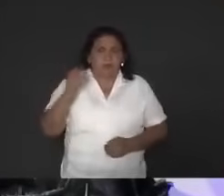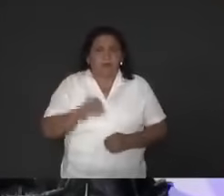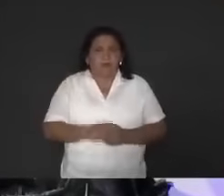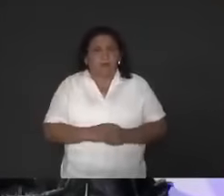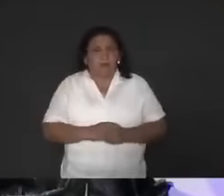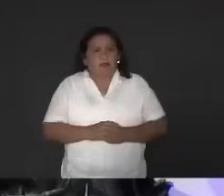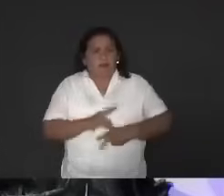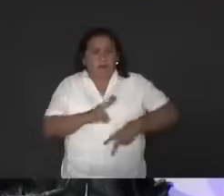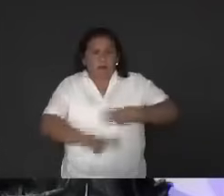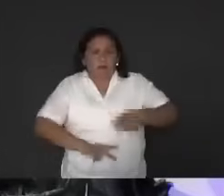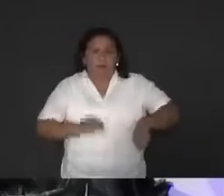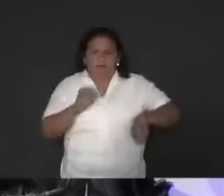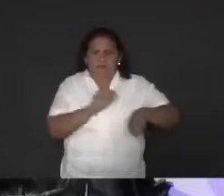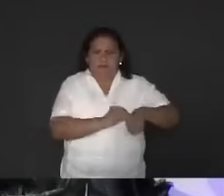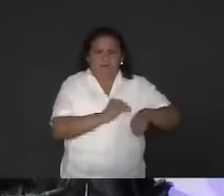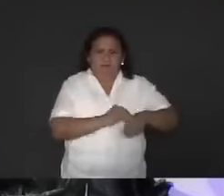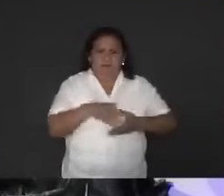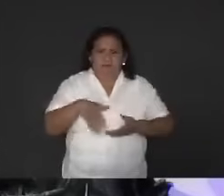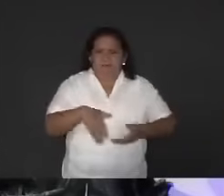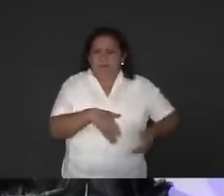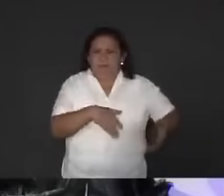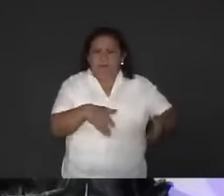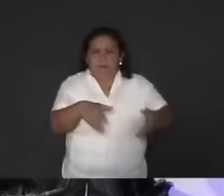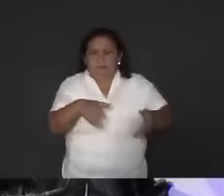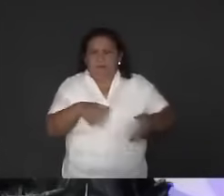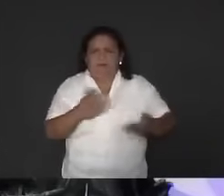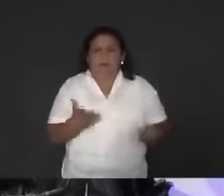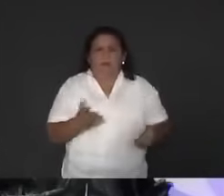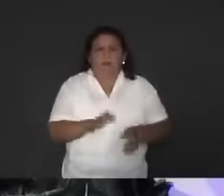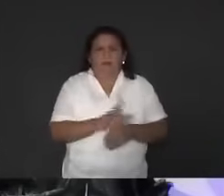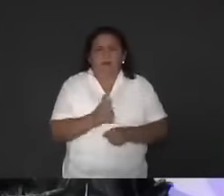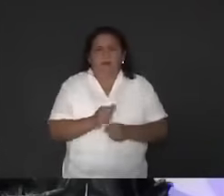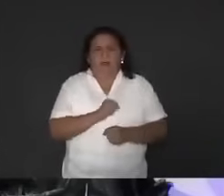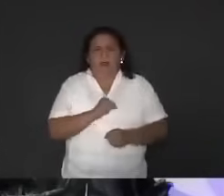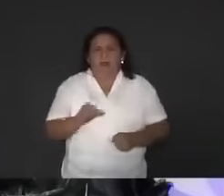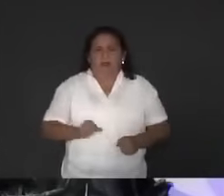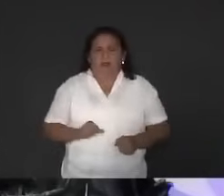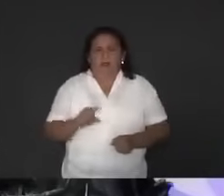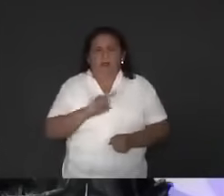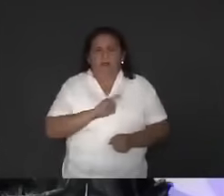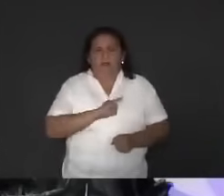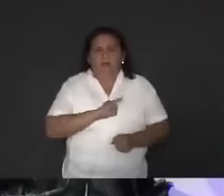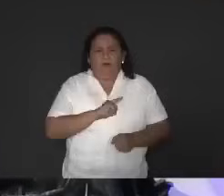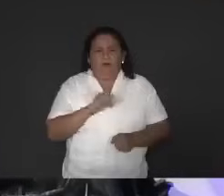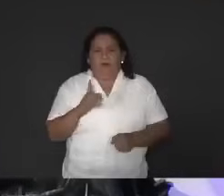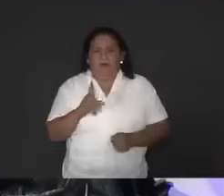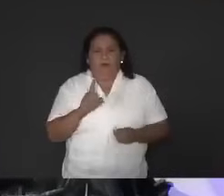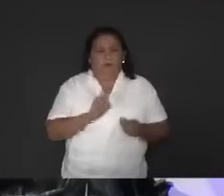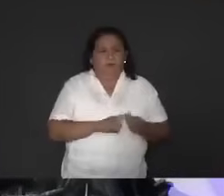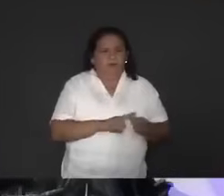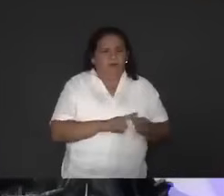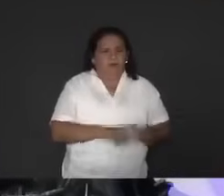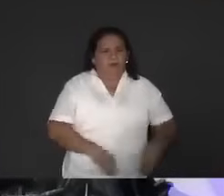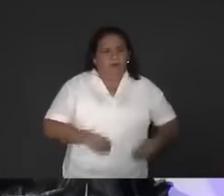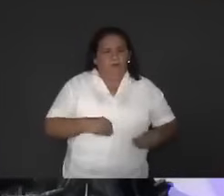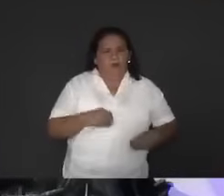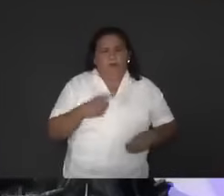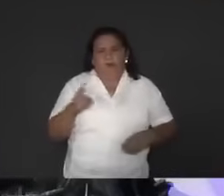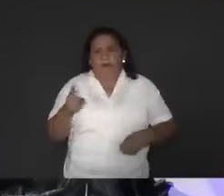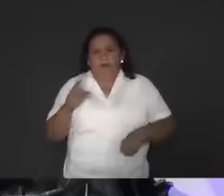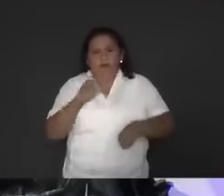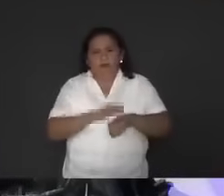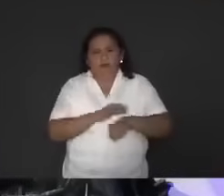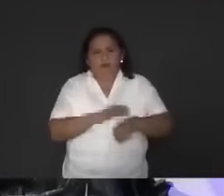les repavimentemos las calles llenas de baches, porque su alcalde solamente pavimentó donde viven sus amigos,